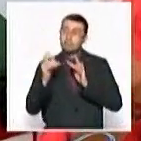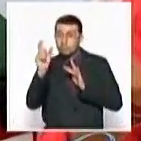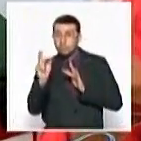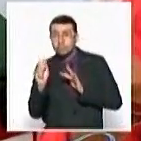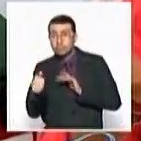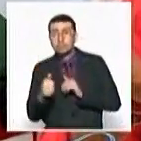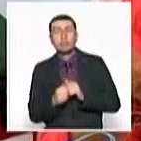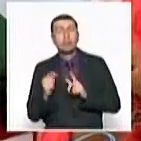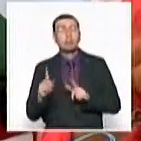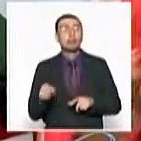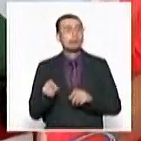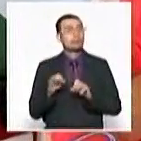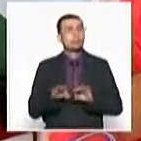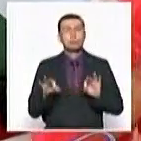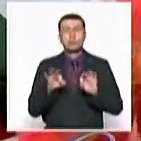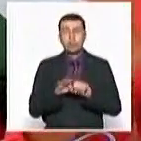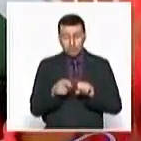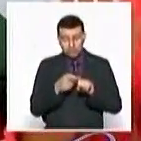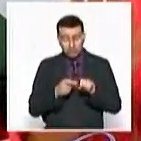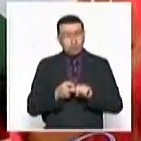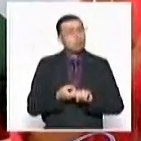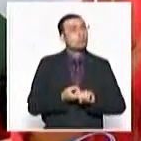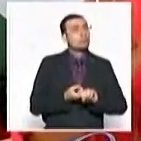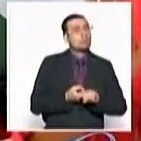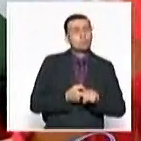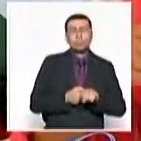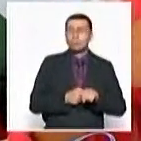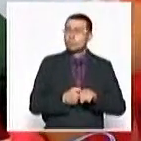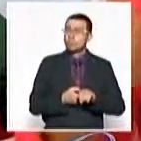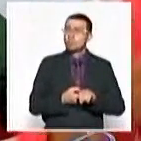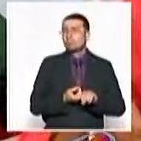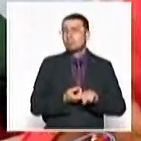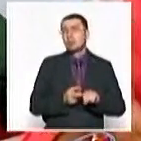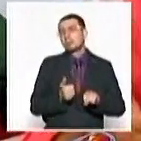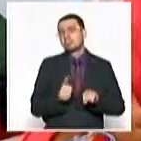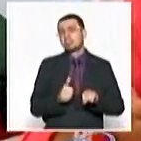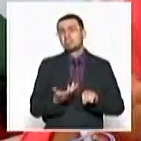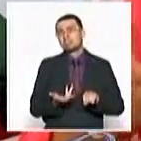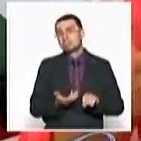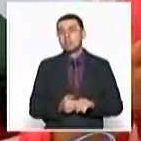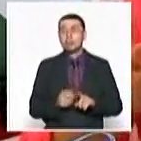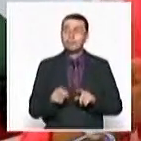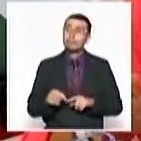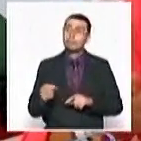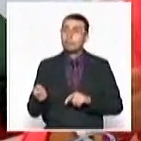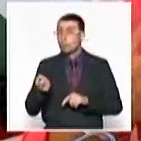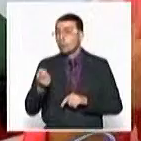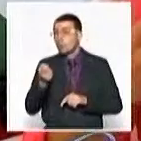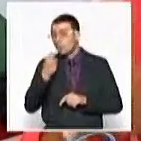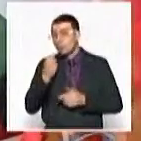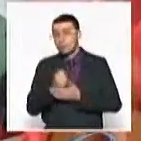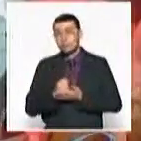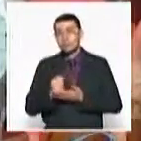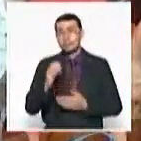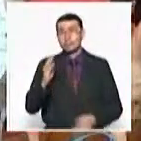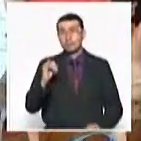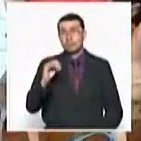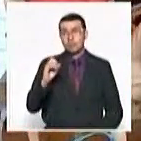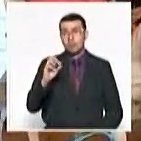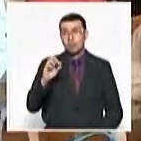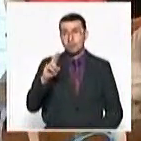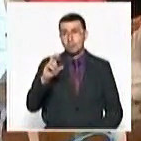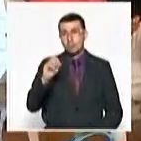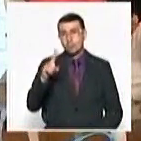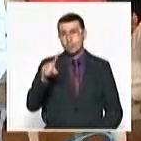el tacto. Y con eso uno ya va adelantado. El producto BioProcid que tiene Sao Palmetto, Viravira, tiene